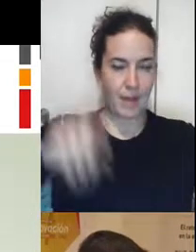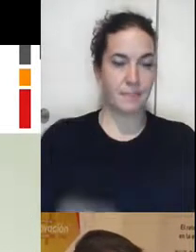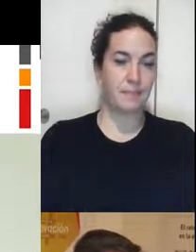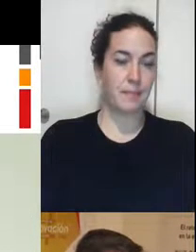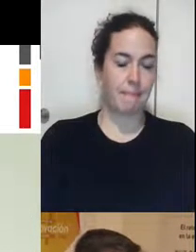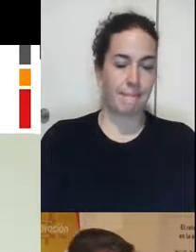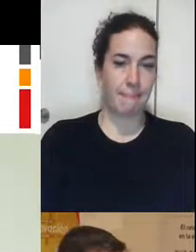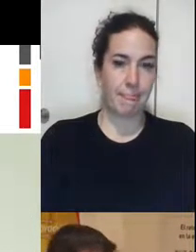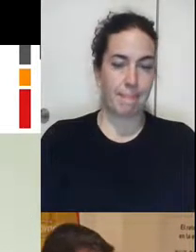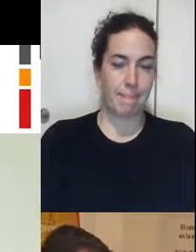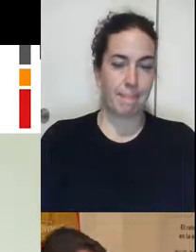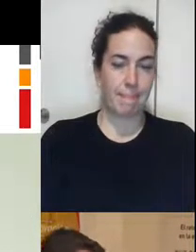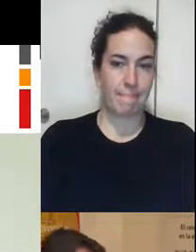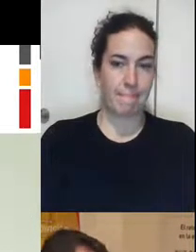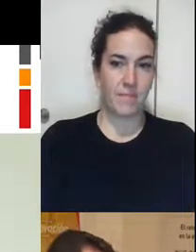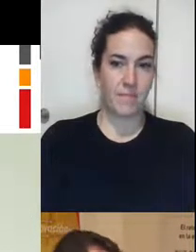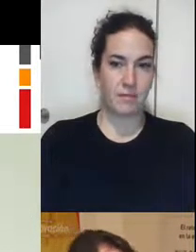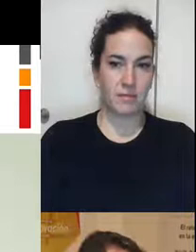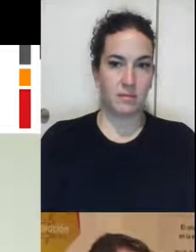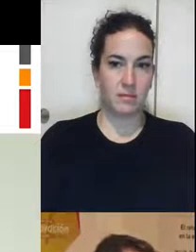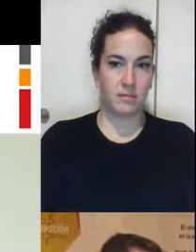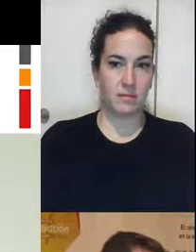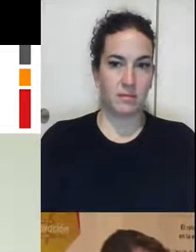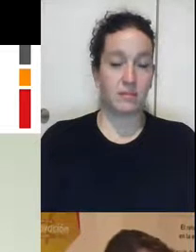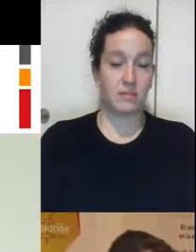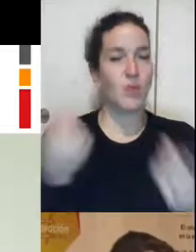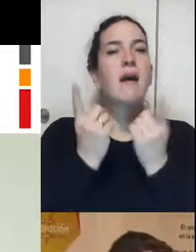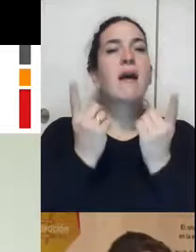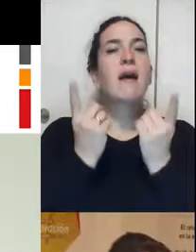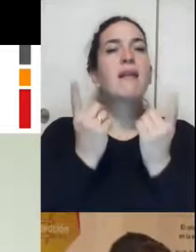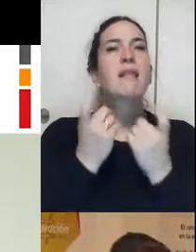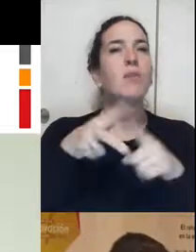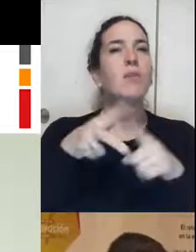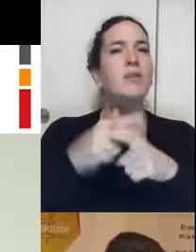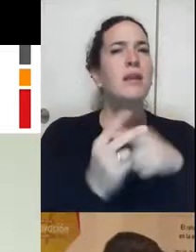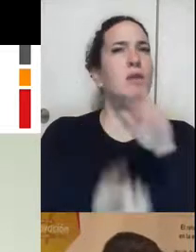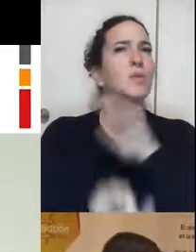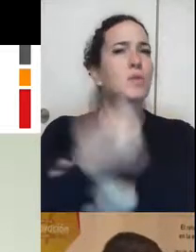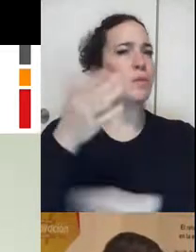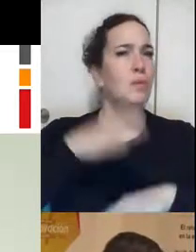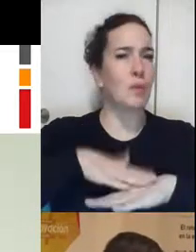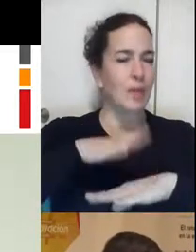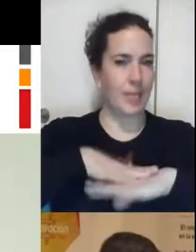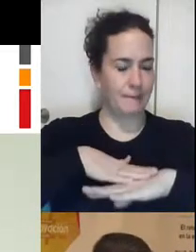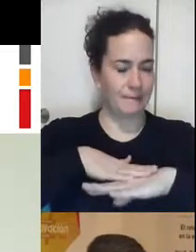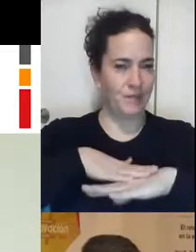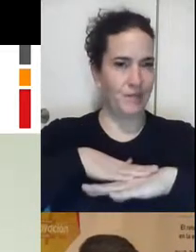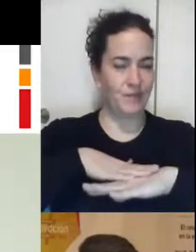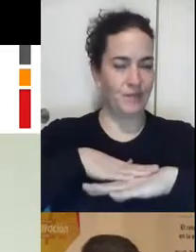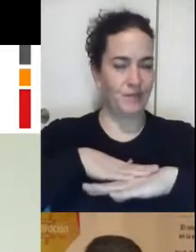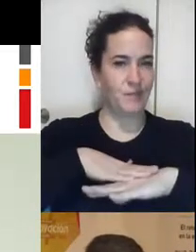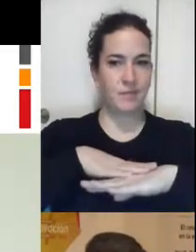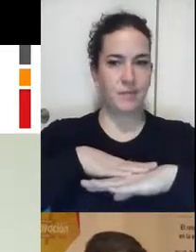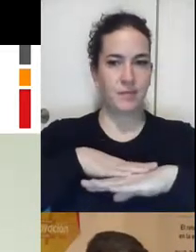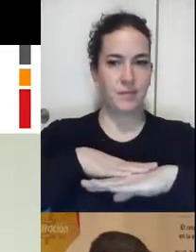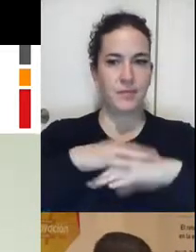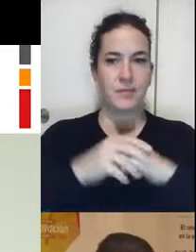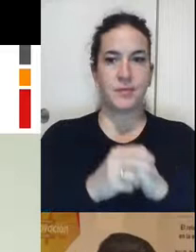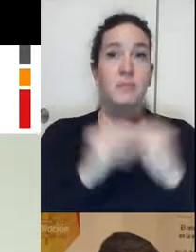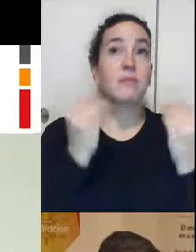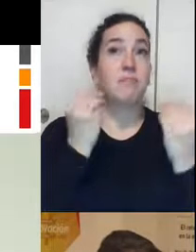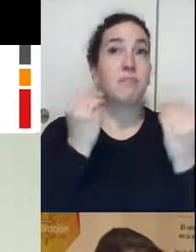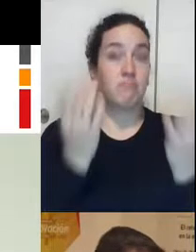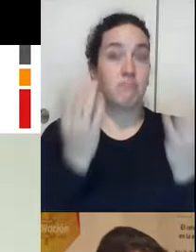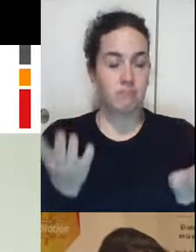se bloquea así, ¿no? Bueno, ¿por qué surge la necesidad de crear este taller? Bueno, pues teniendo en